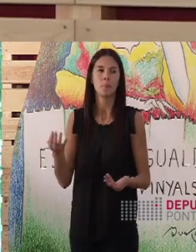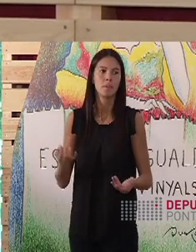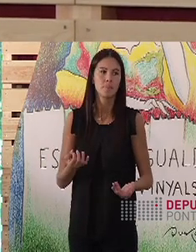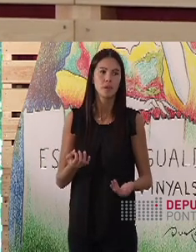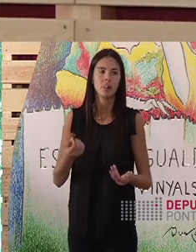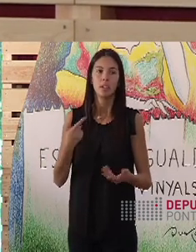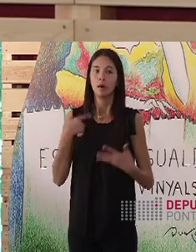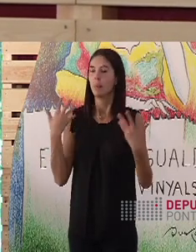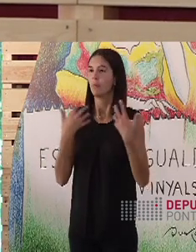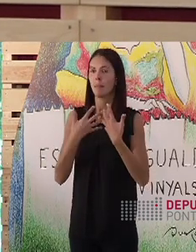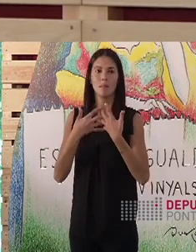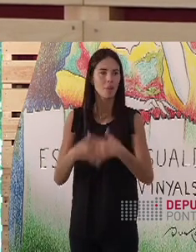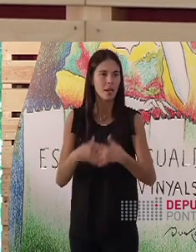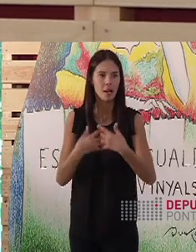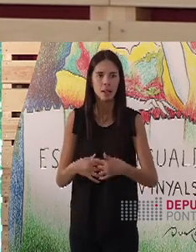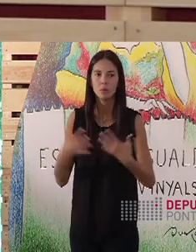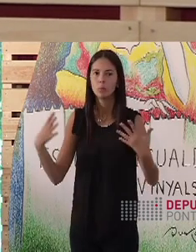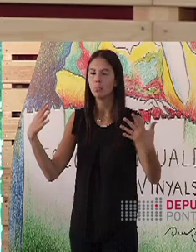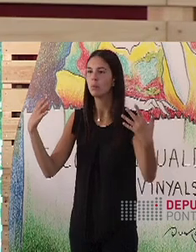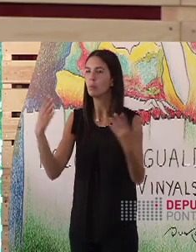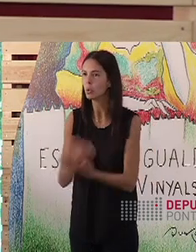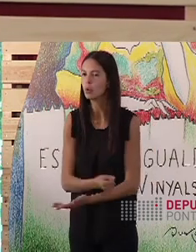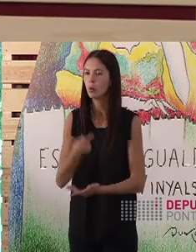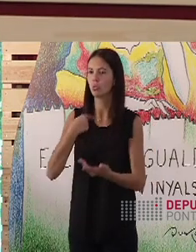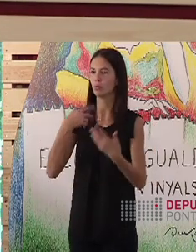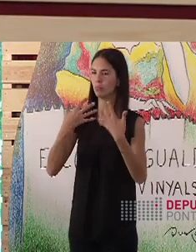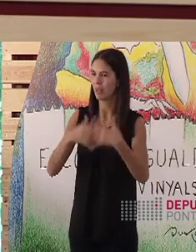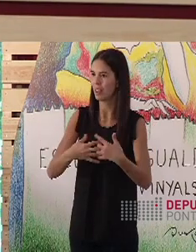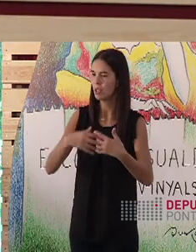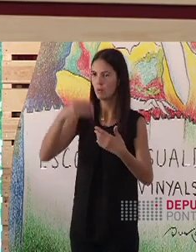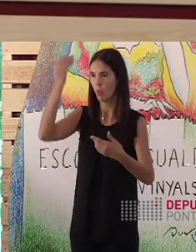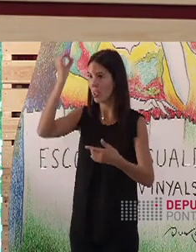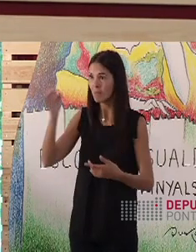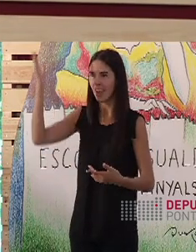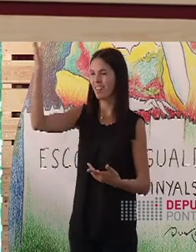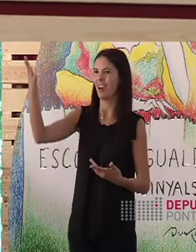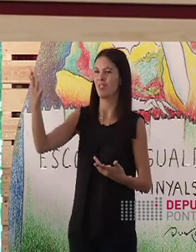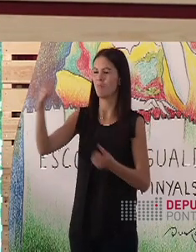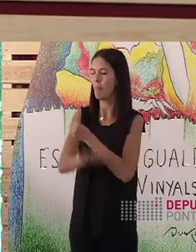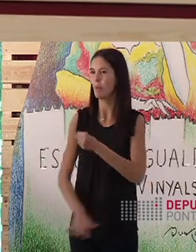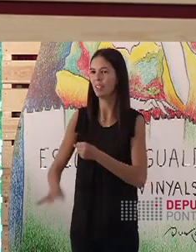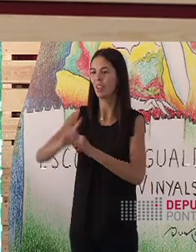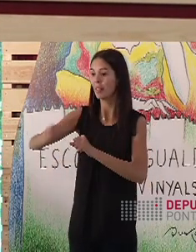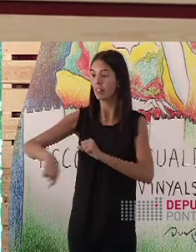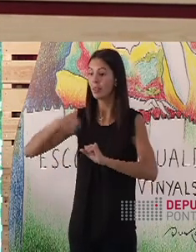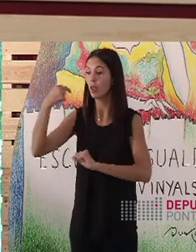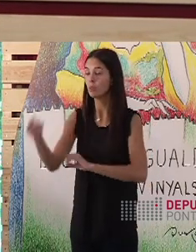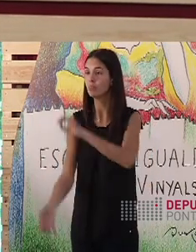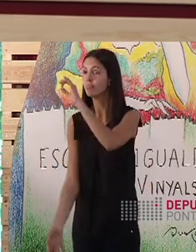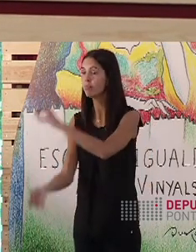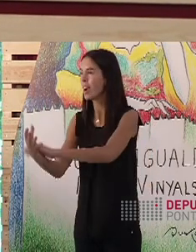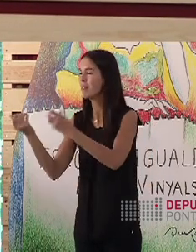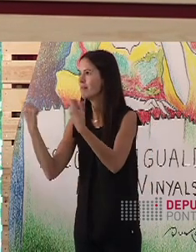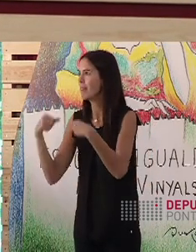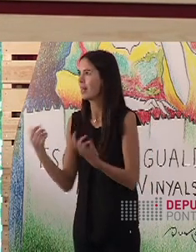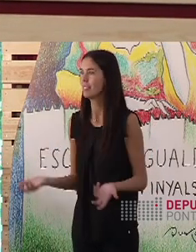ese aparato previamente imaginario que fundamente precisamente que isto despois na práctica se dé